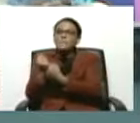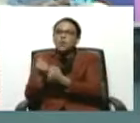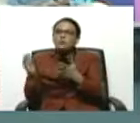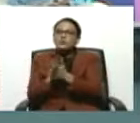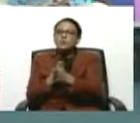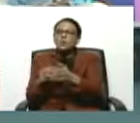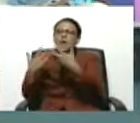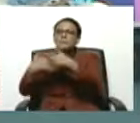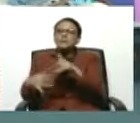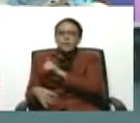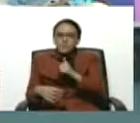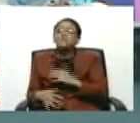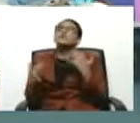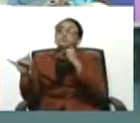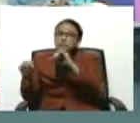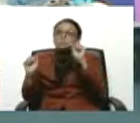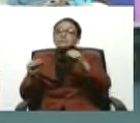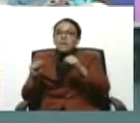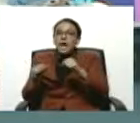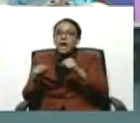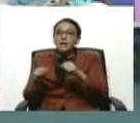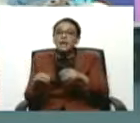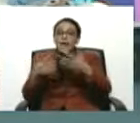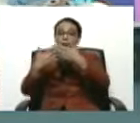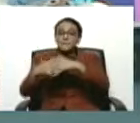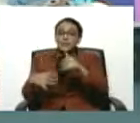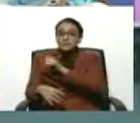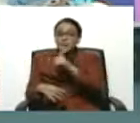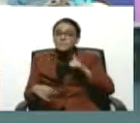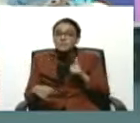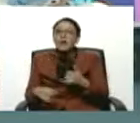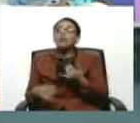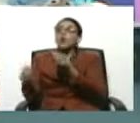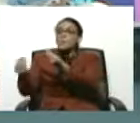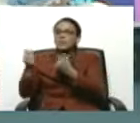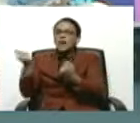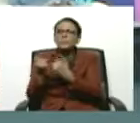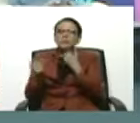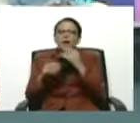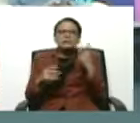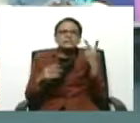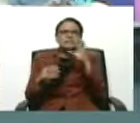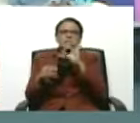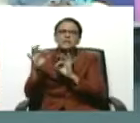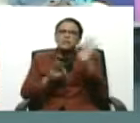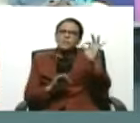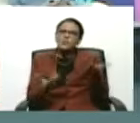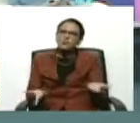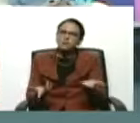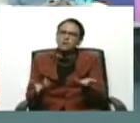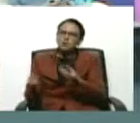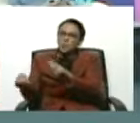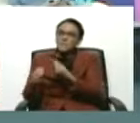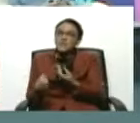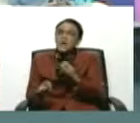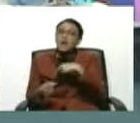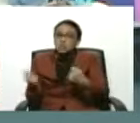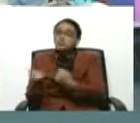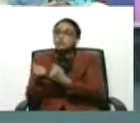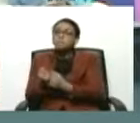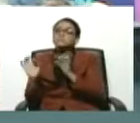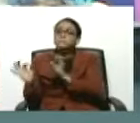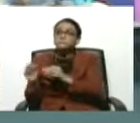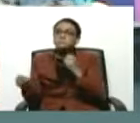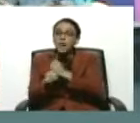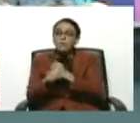70 por del valor agregado de la industria es de las compañías privadas